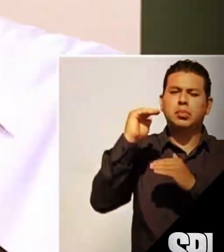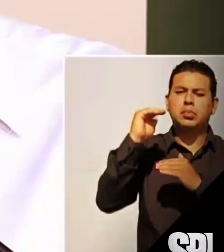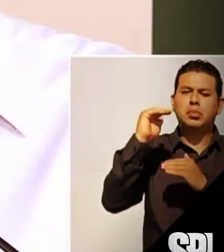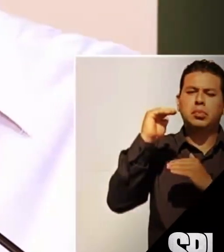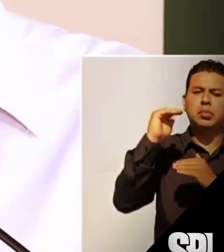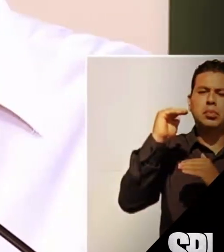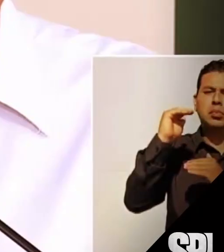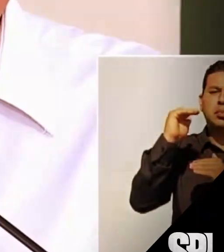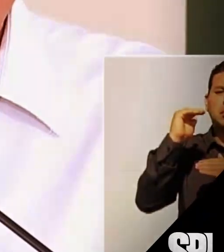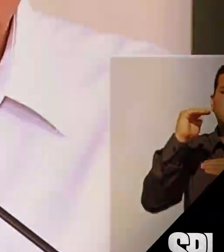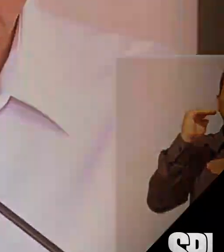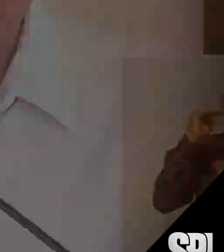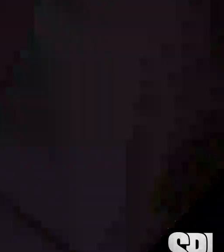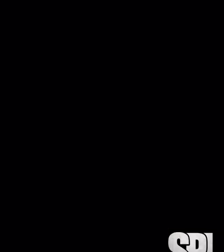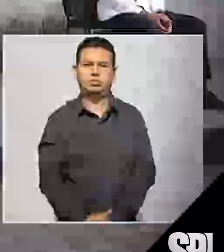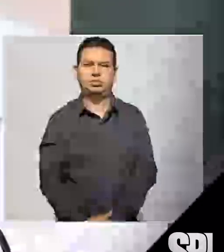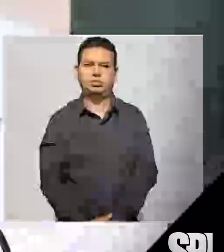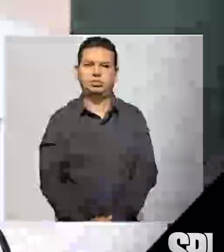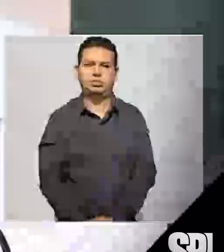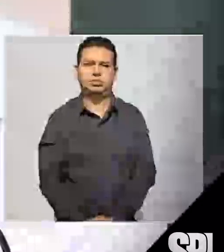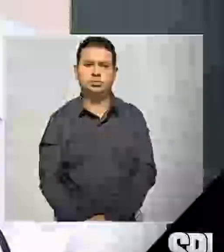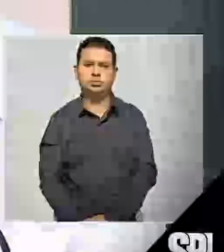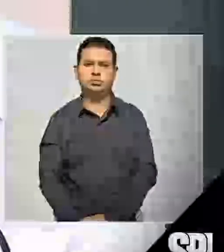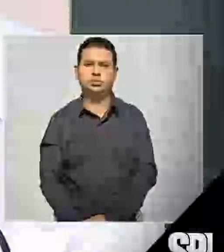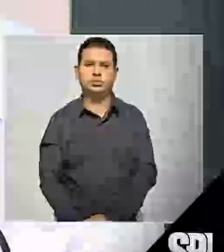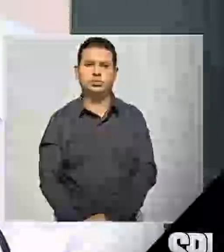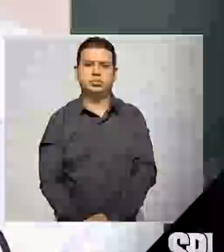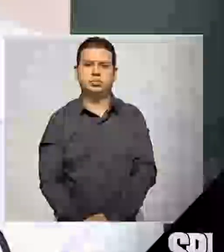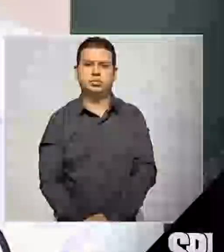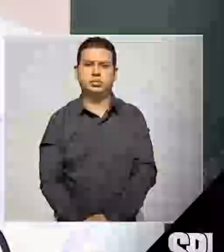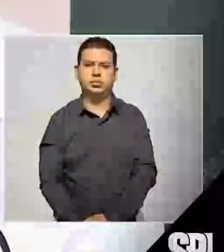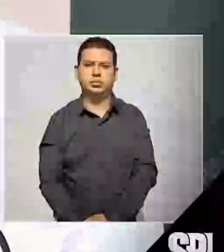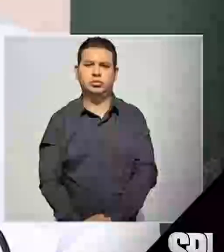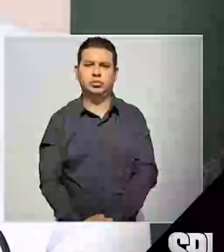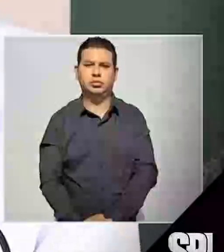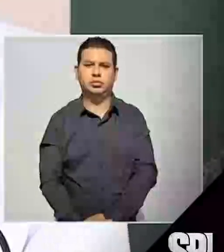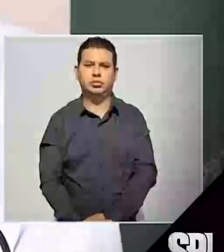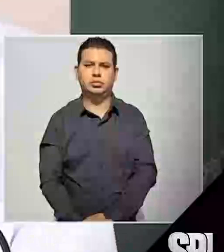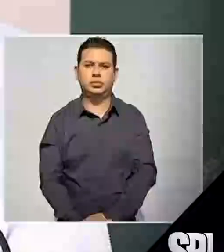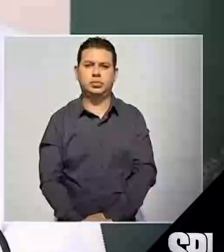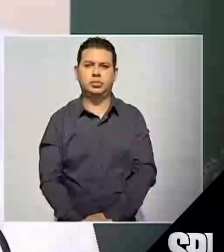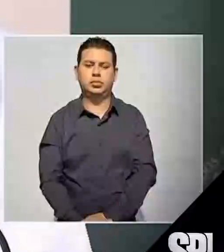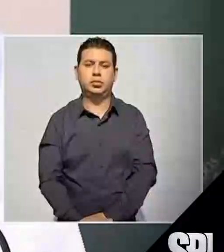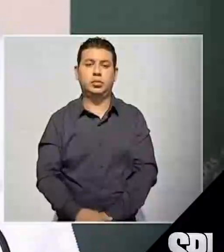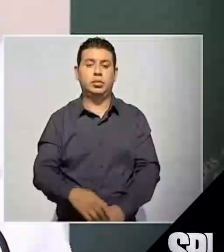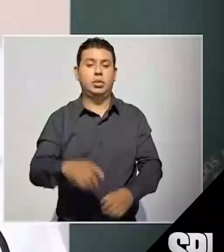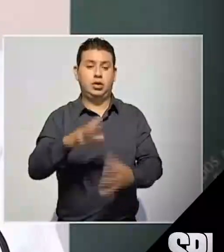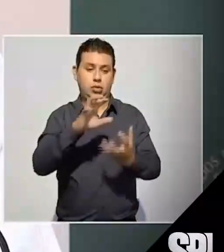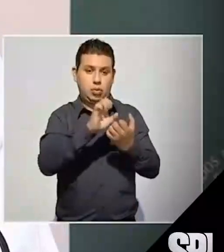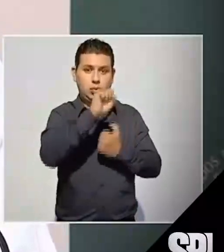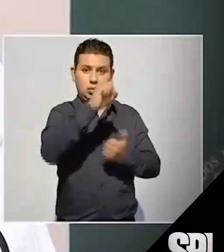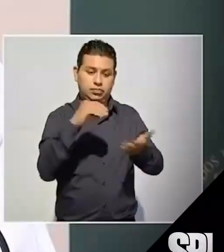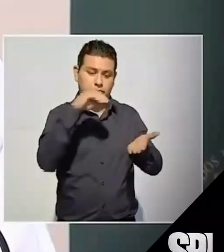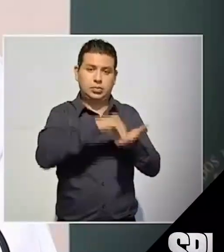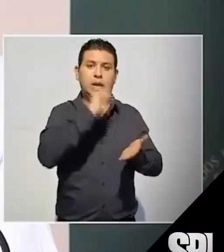adultos mayores y realmente nos preguntamos muchos, ¿esto es una estrategia electoral o realmente quiere apoyar a los